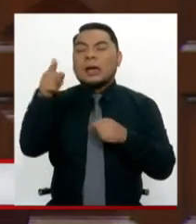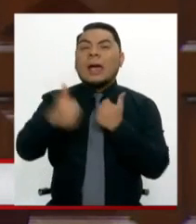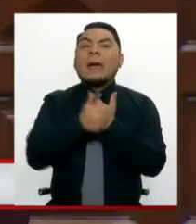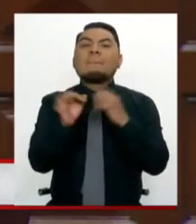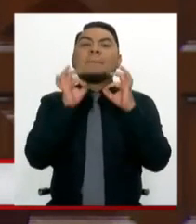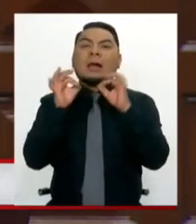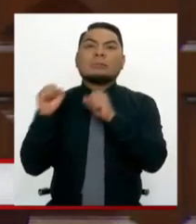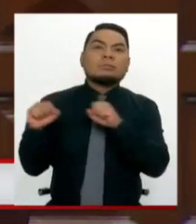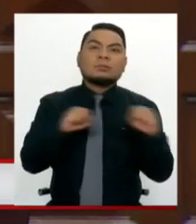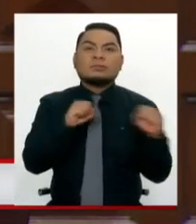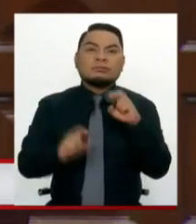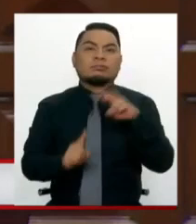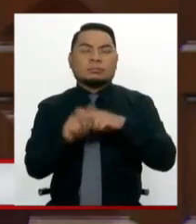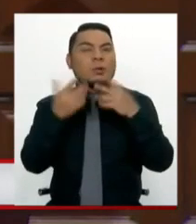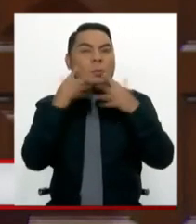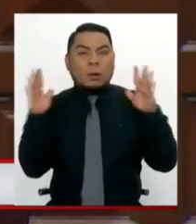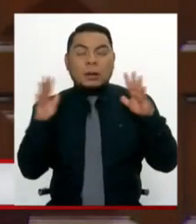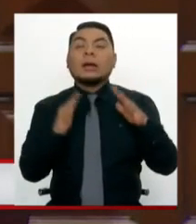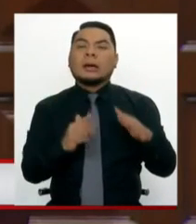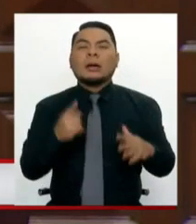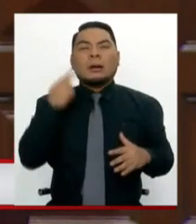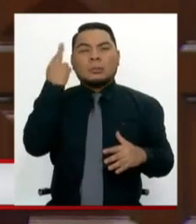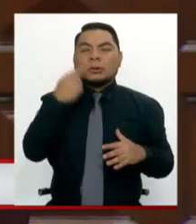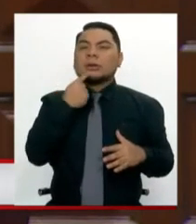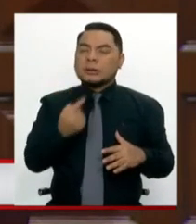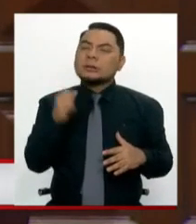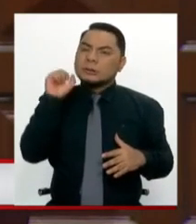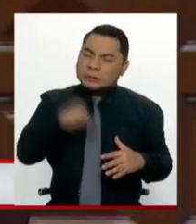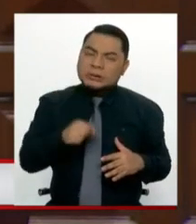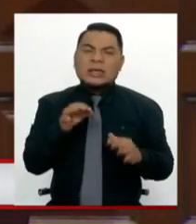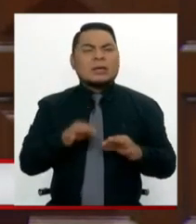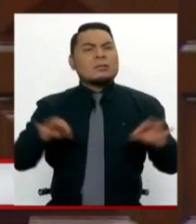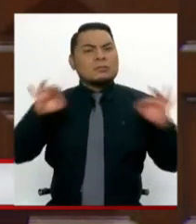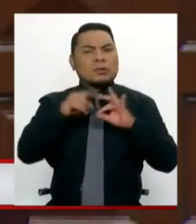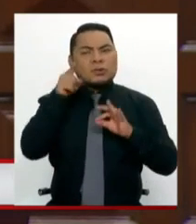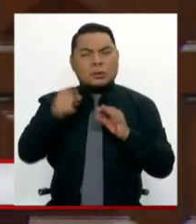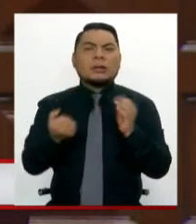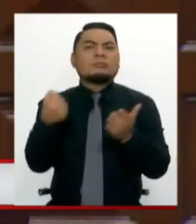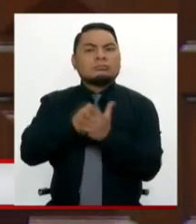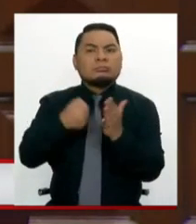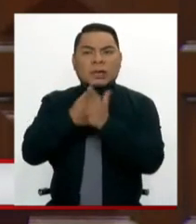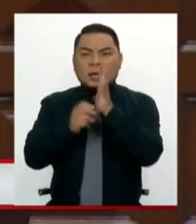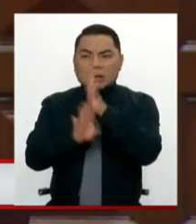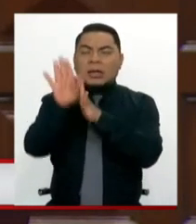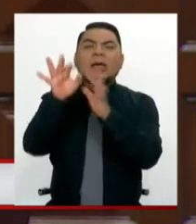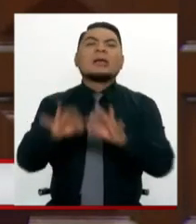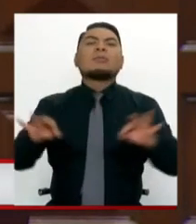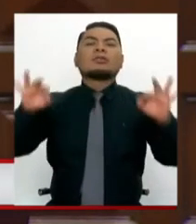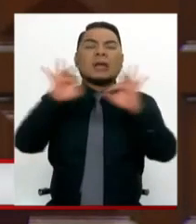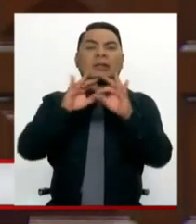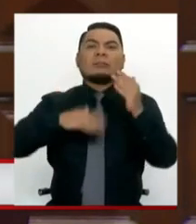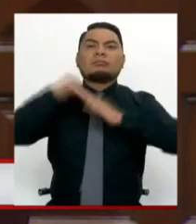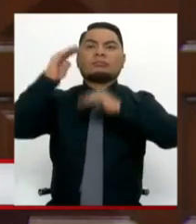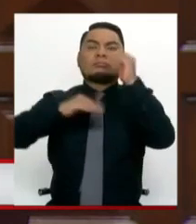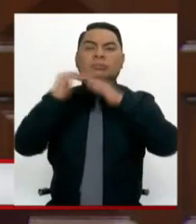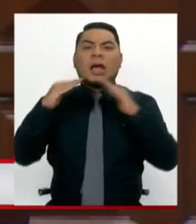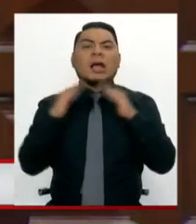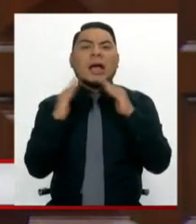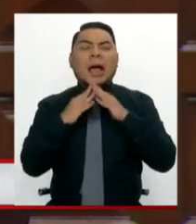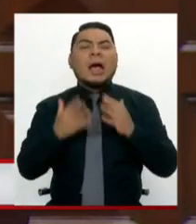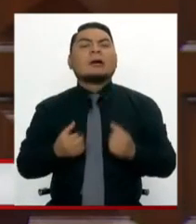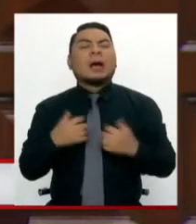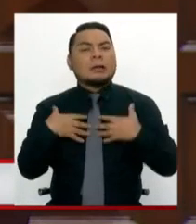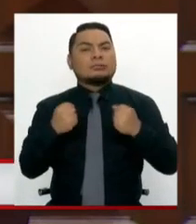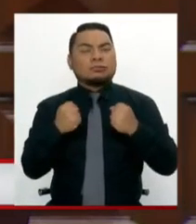riesgos de desastres naturales. Por ello, es imperativo un masivo desarrollo de proyectos de viviendas dignas, seguras y